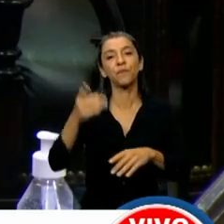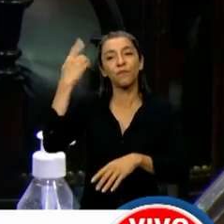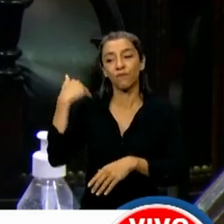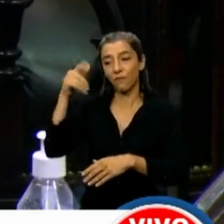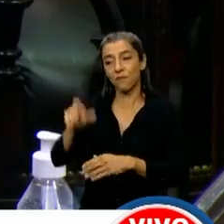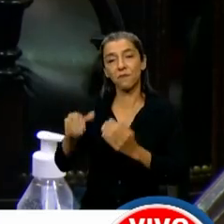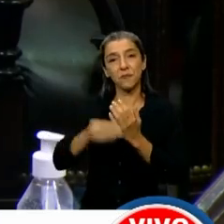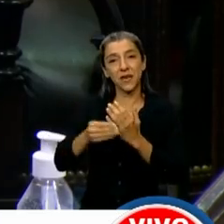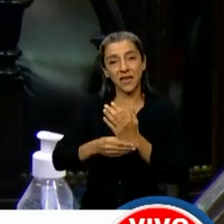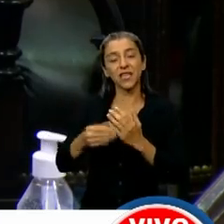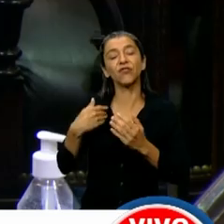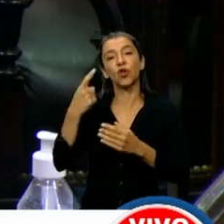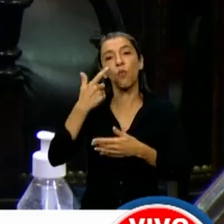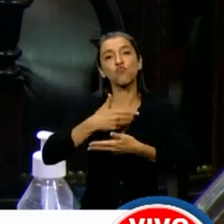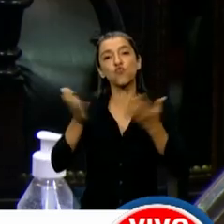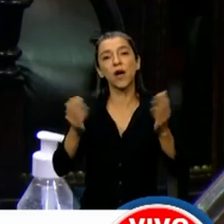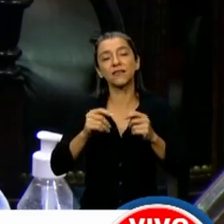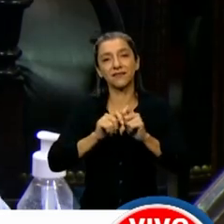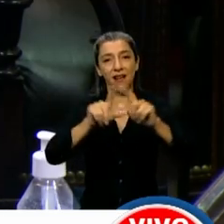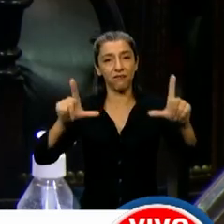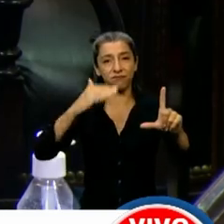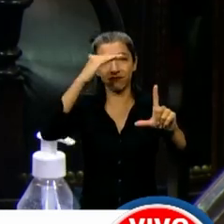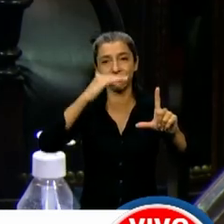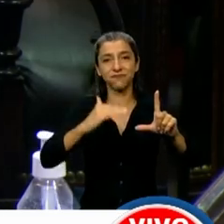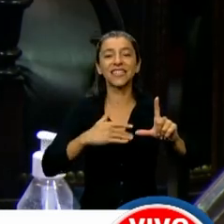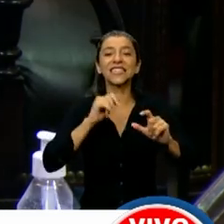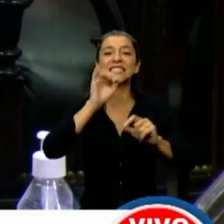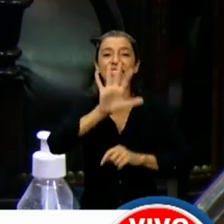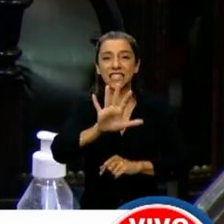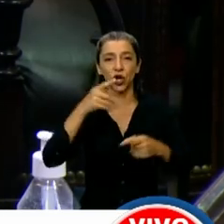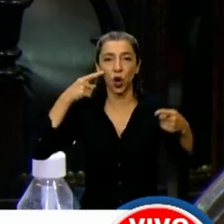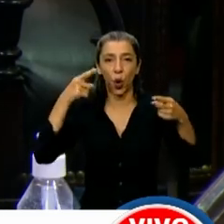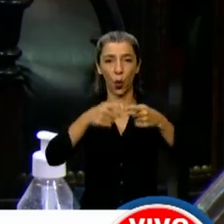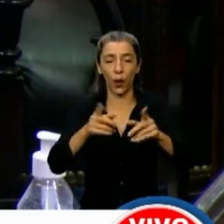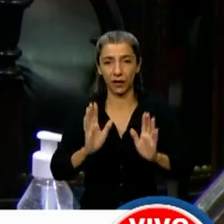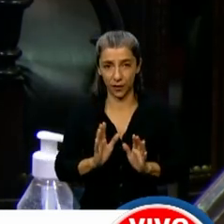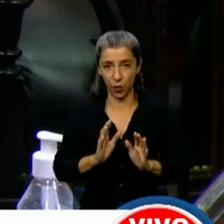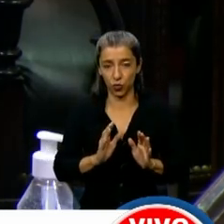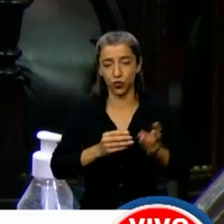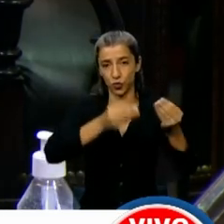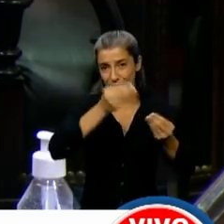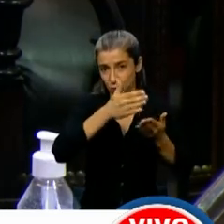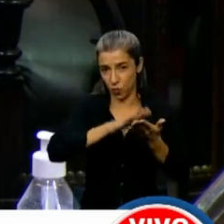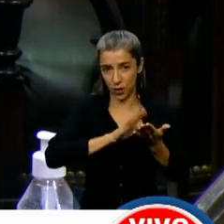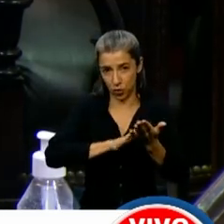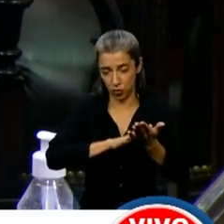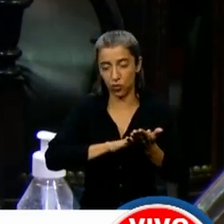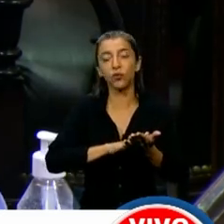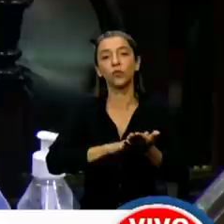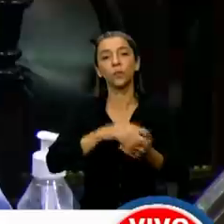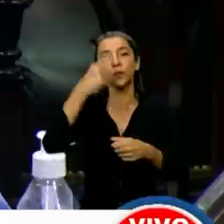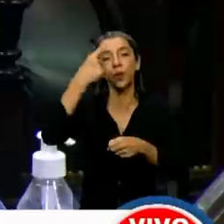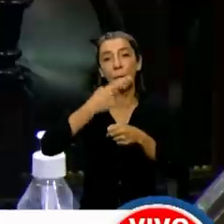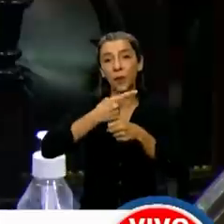objetivos idea 5 objetivos 5 este presupuesto tenía 5 objetivos uno era la